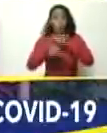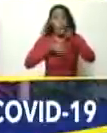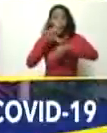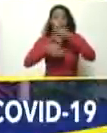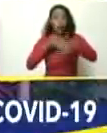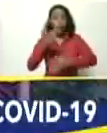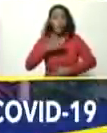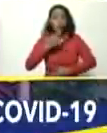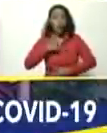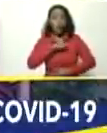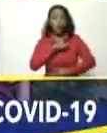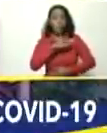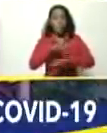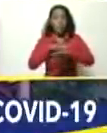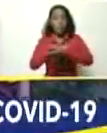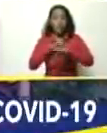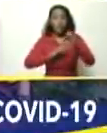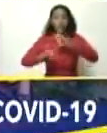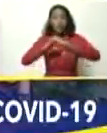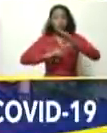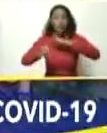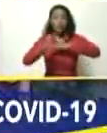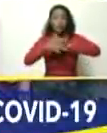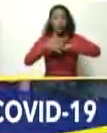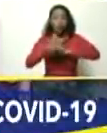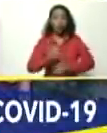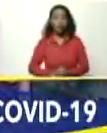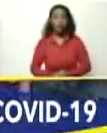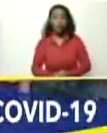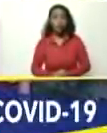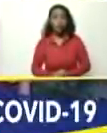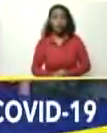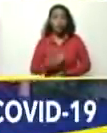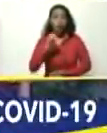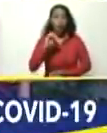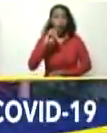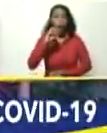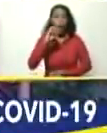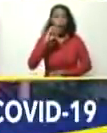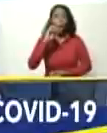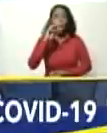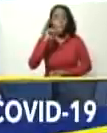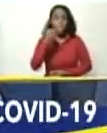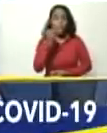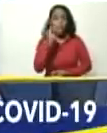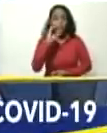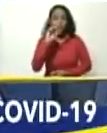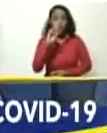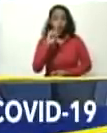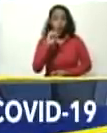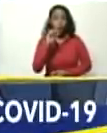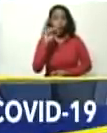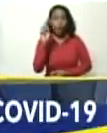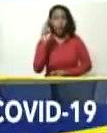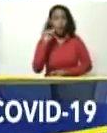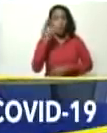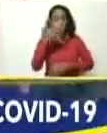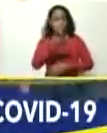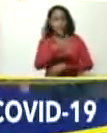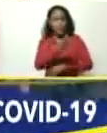nuestra ministra de Ciencia y Tecnología, Omicron, bueno,